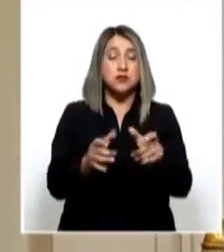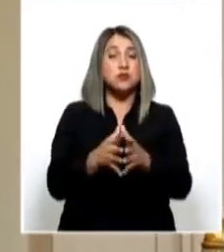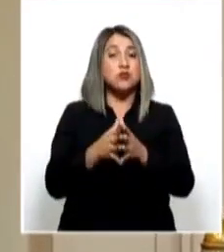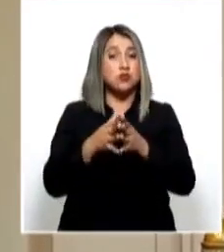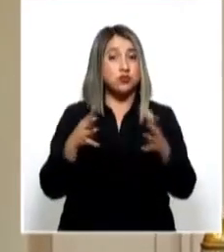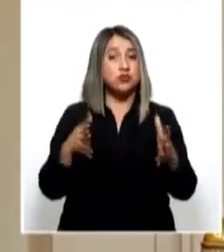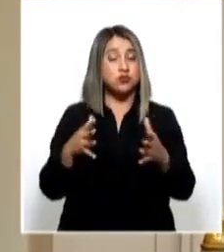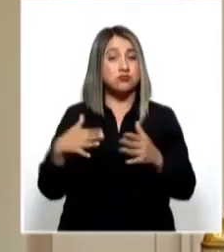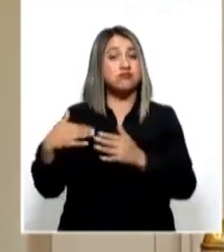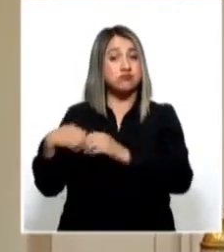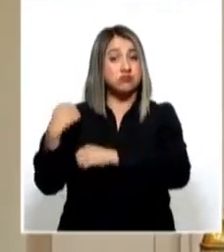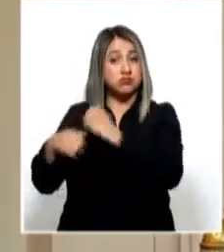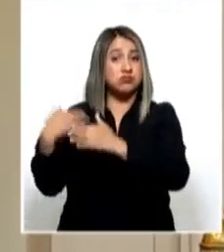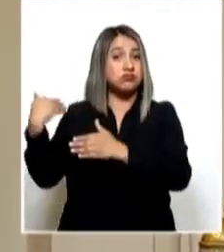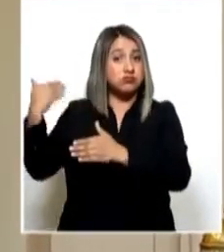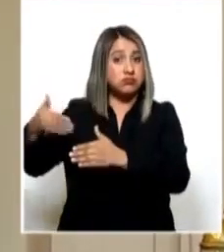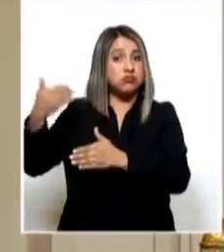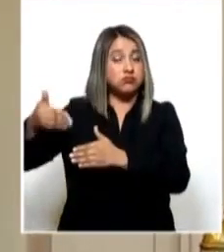poder